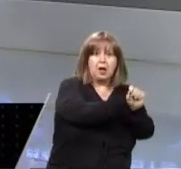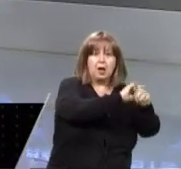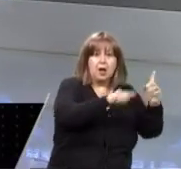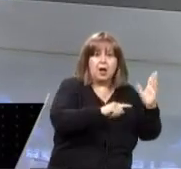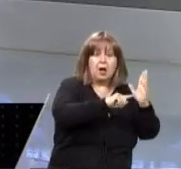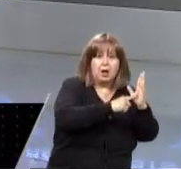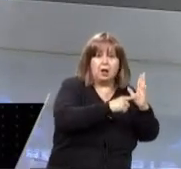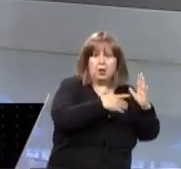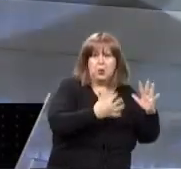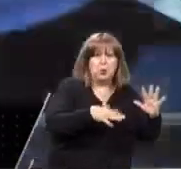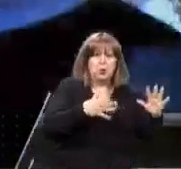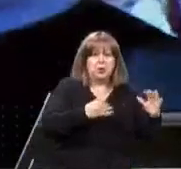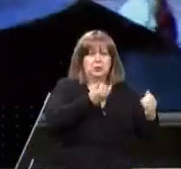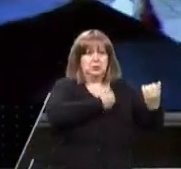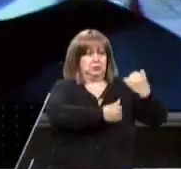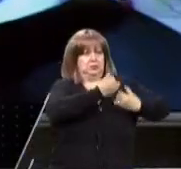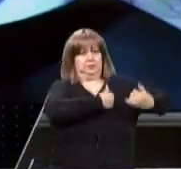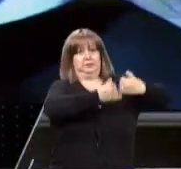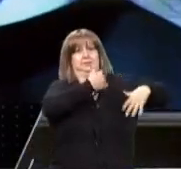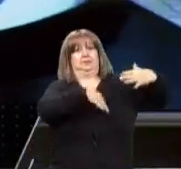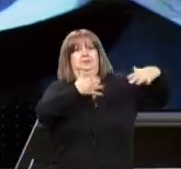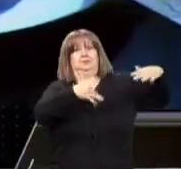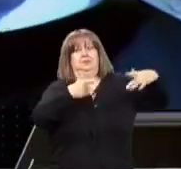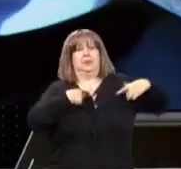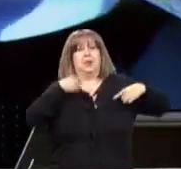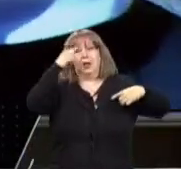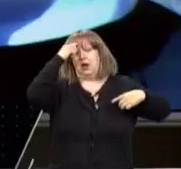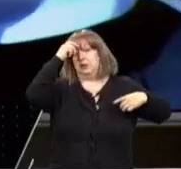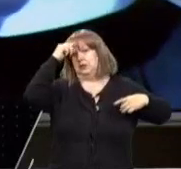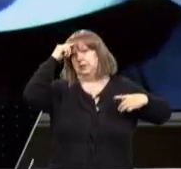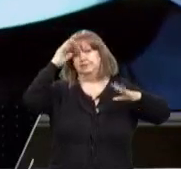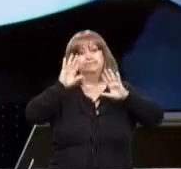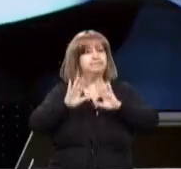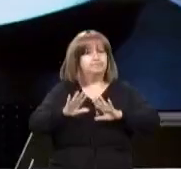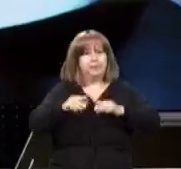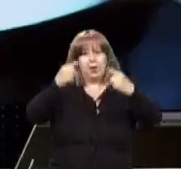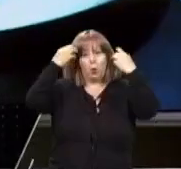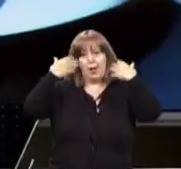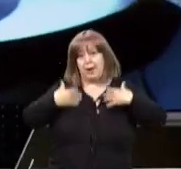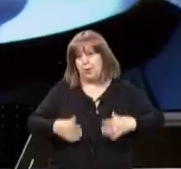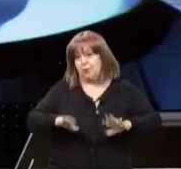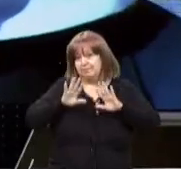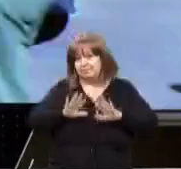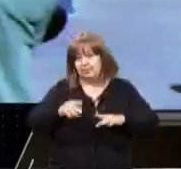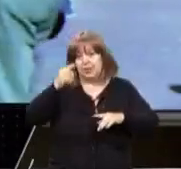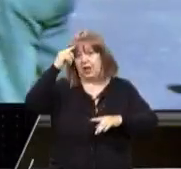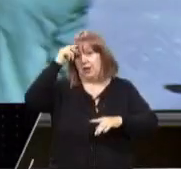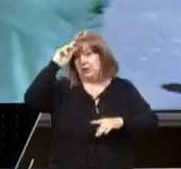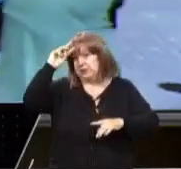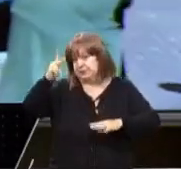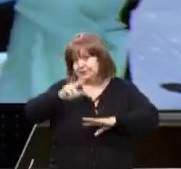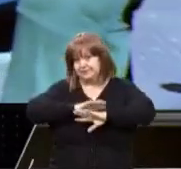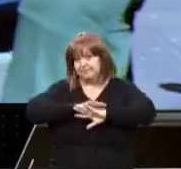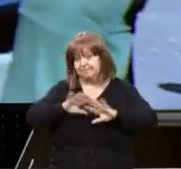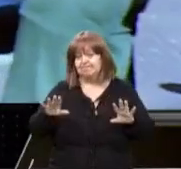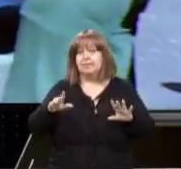familia? Exacto, y muchos fueron criados con amor. Y claro, eso no cambia nada, claro. Claro, eso es absolutamente